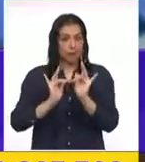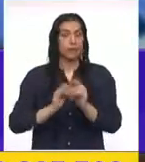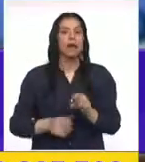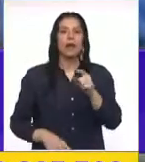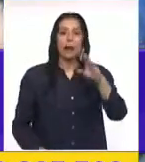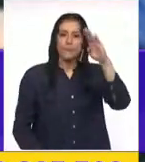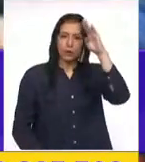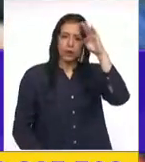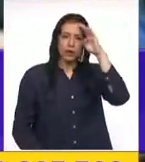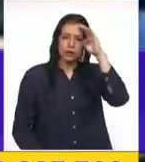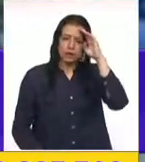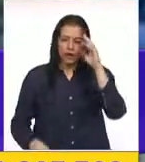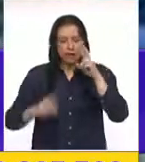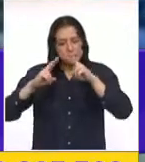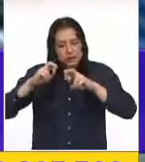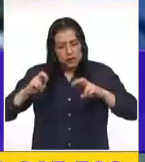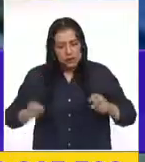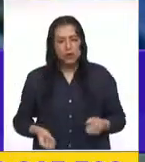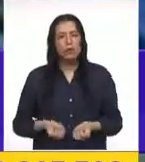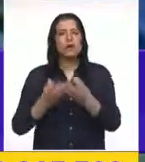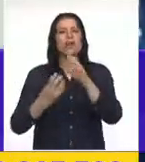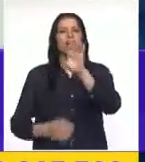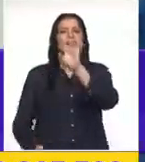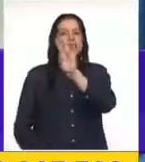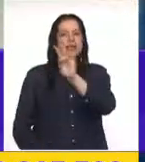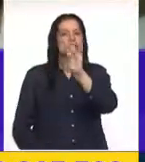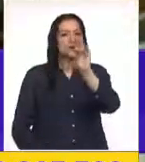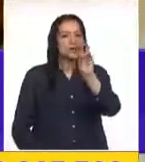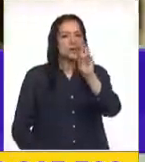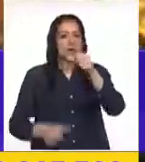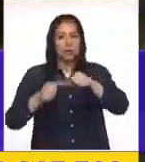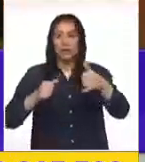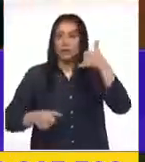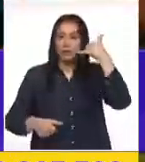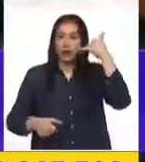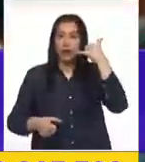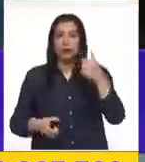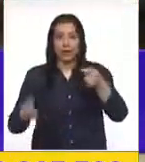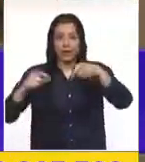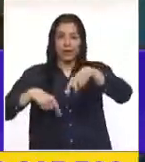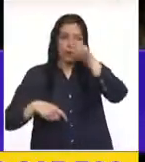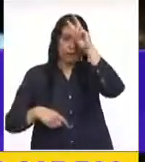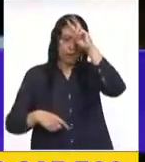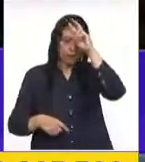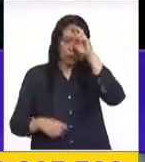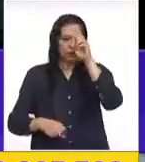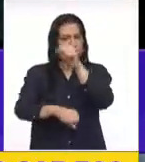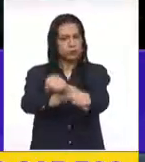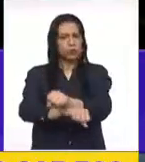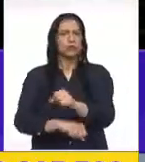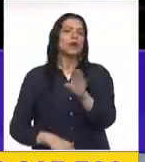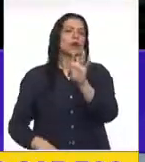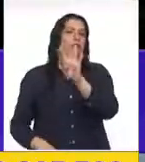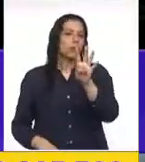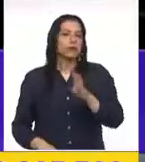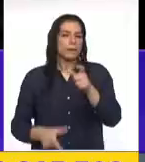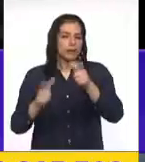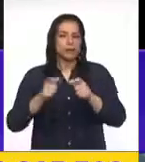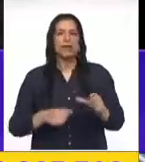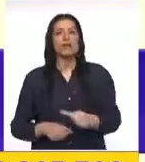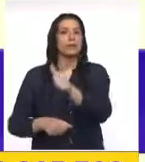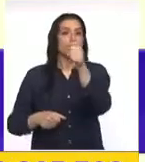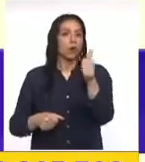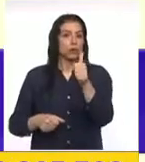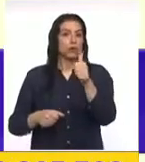policía determinó que 77 números eran del Perú y se detuvo a 42 personas en Lima y otras 15 ciudades del